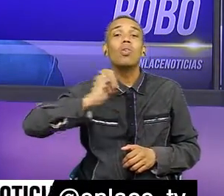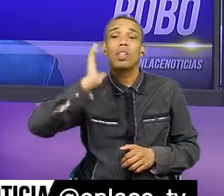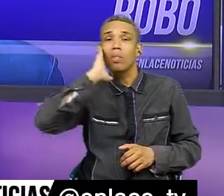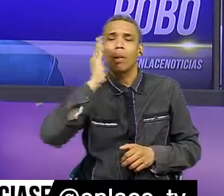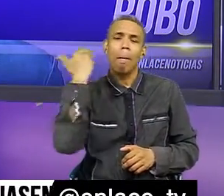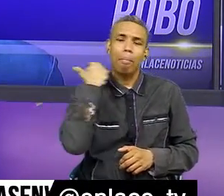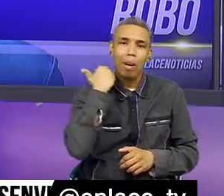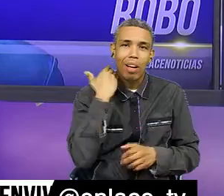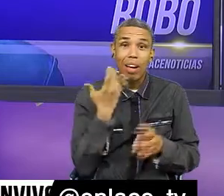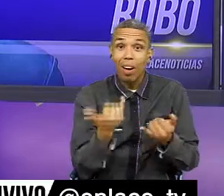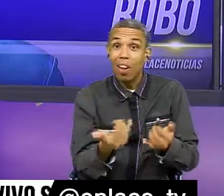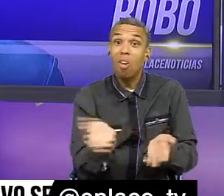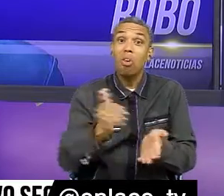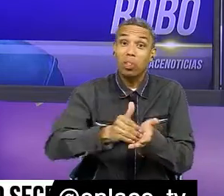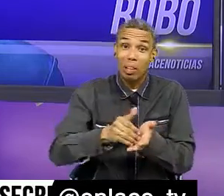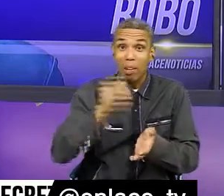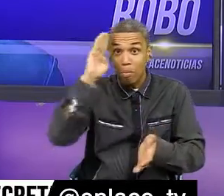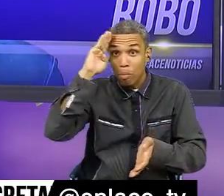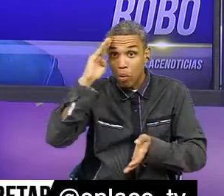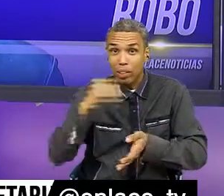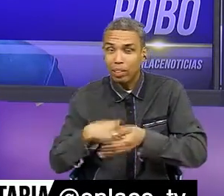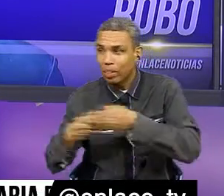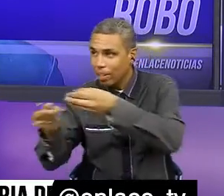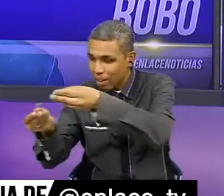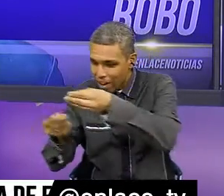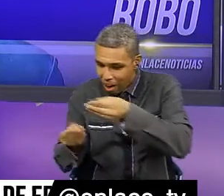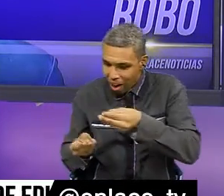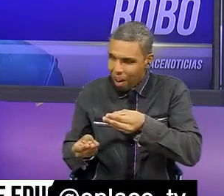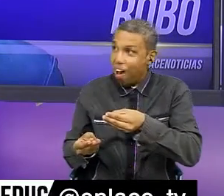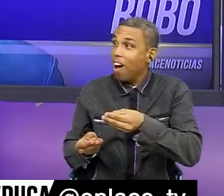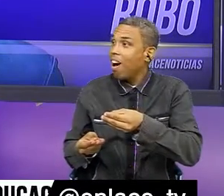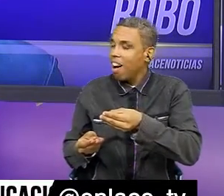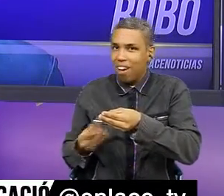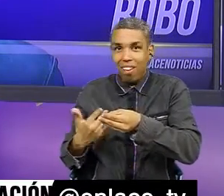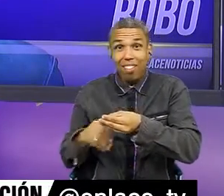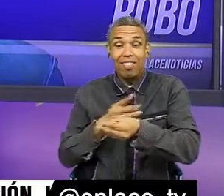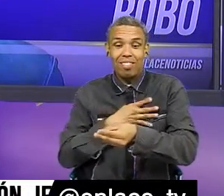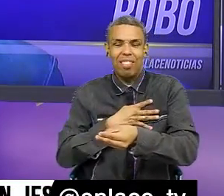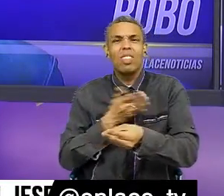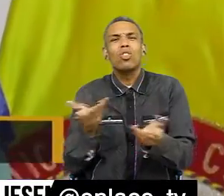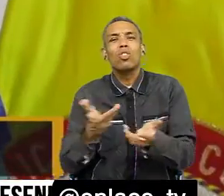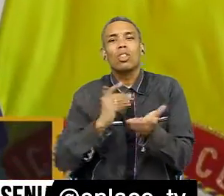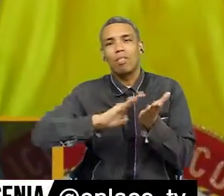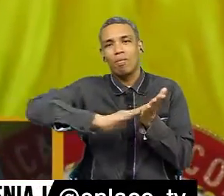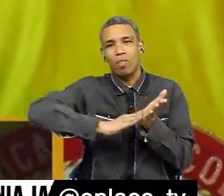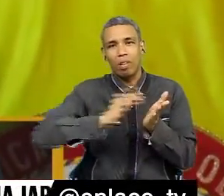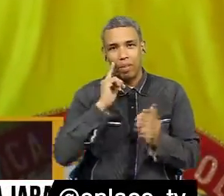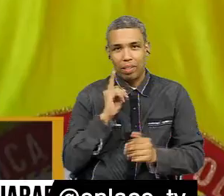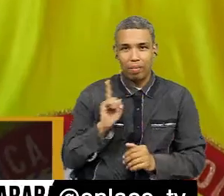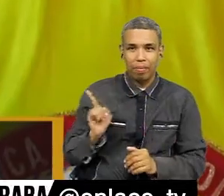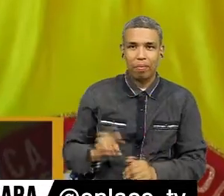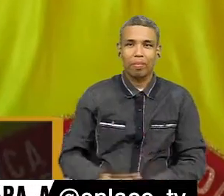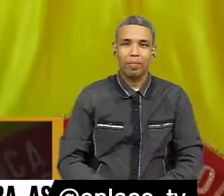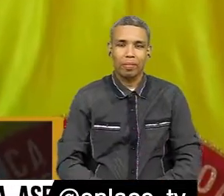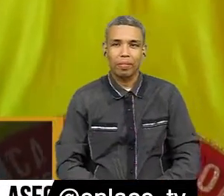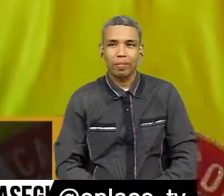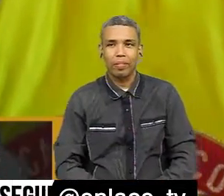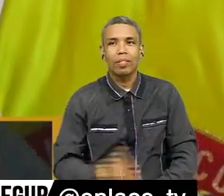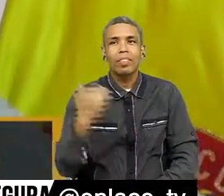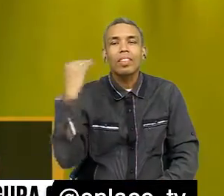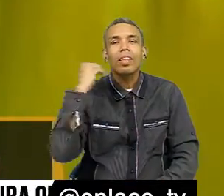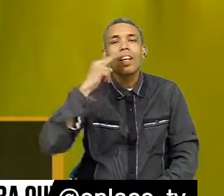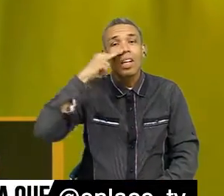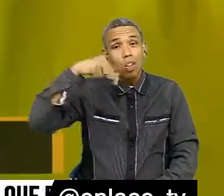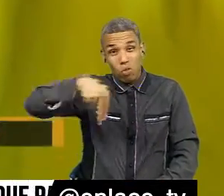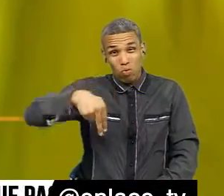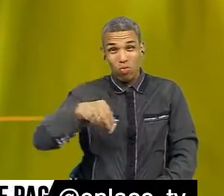Nos relató cómo fue víctima de hurto en el municipio de Florida Blanca. Jerry Rivera, víctima de hurto el pasado 30 de junio